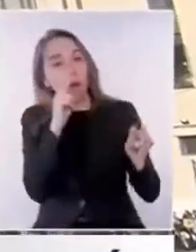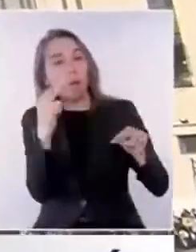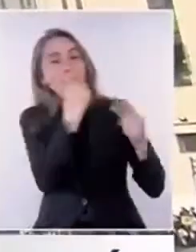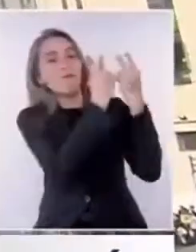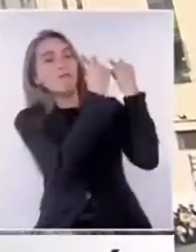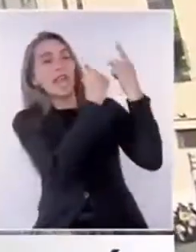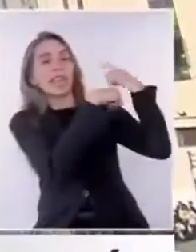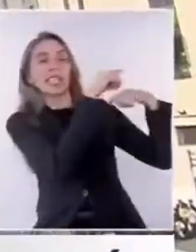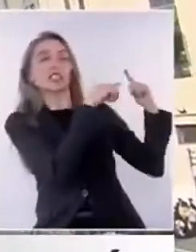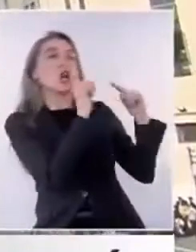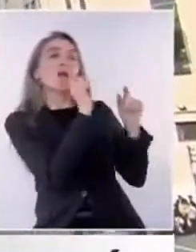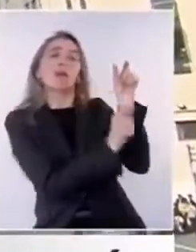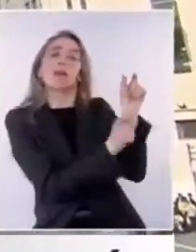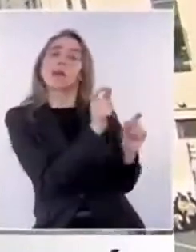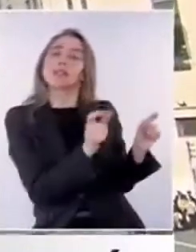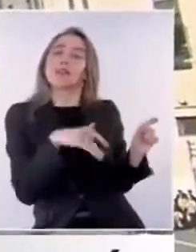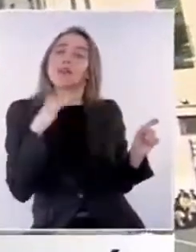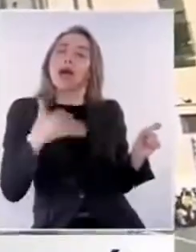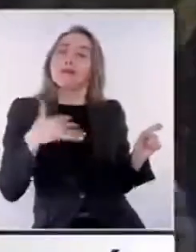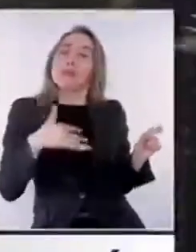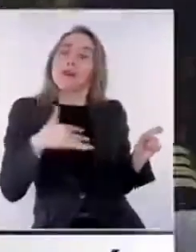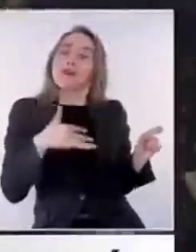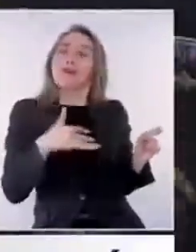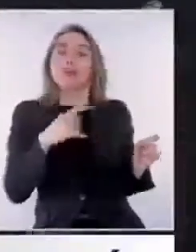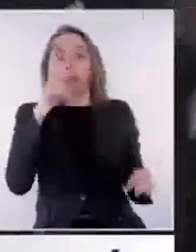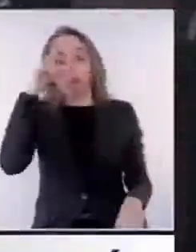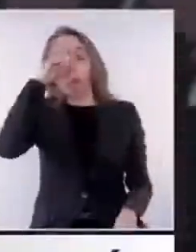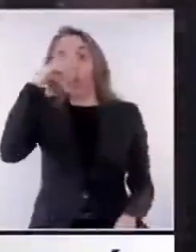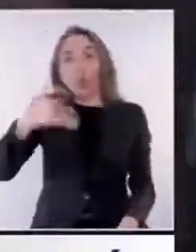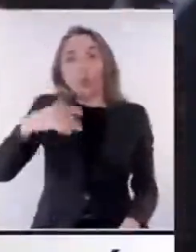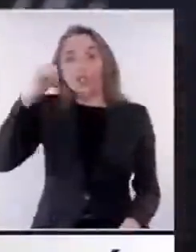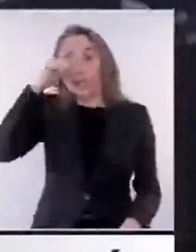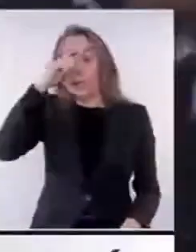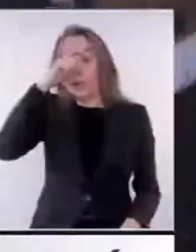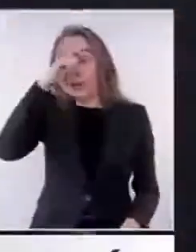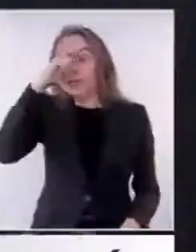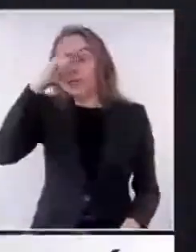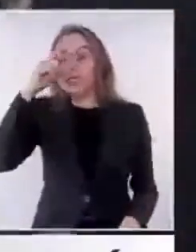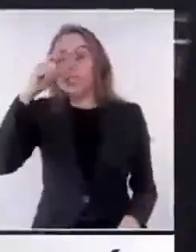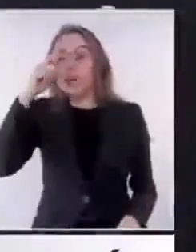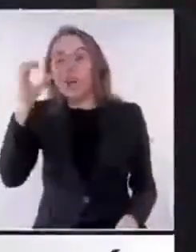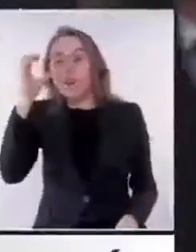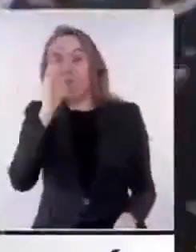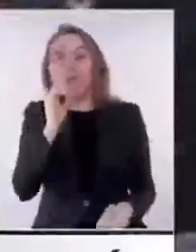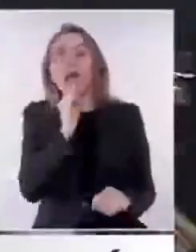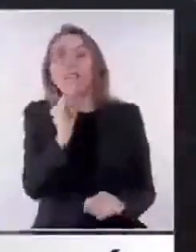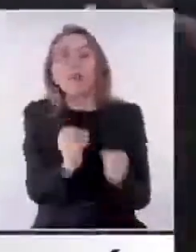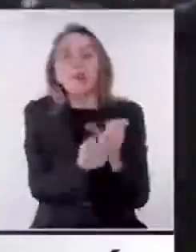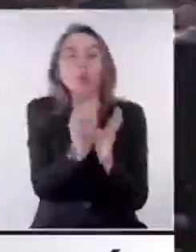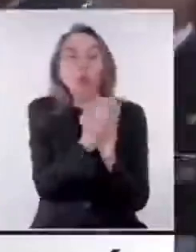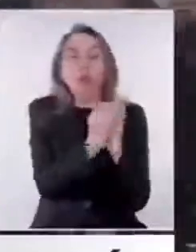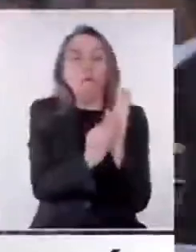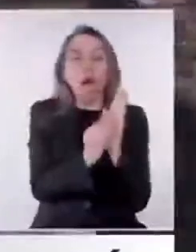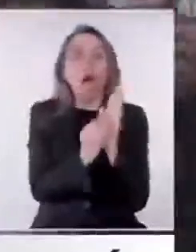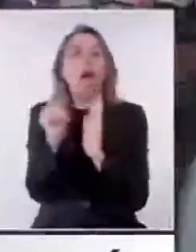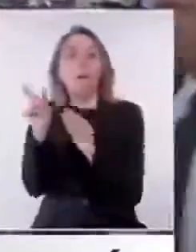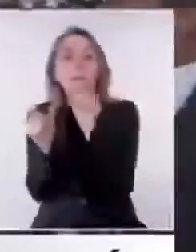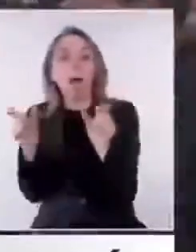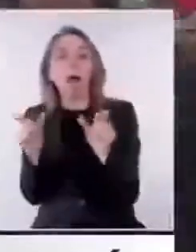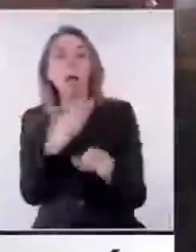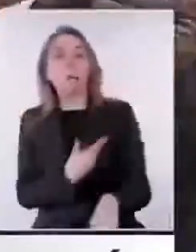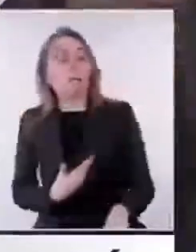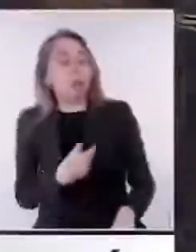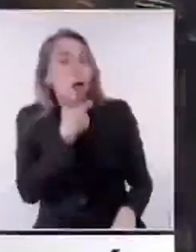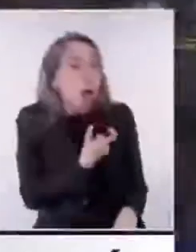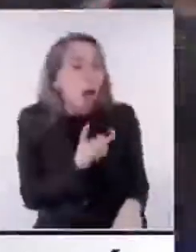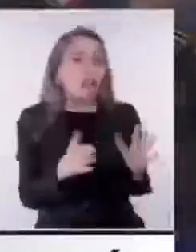la historia, quiénes son los personajes más relevantes. Antes cuesta de pronto buscar datos nuevos para sorprender al mandatario,